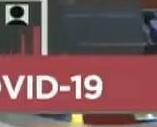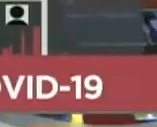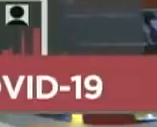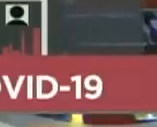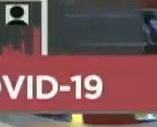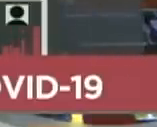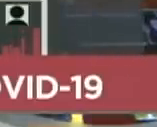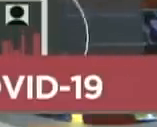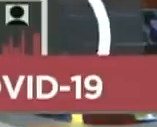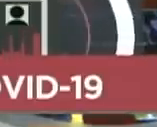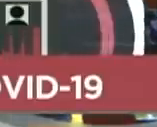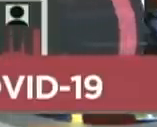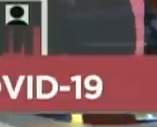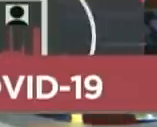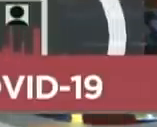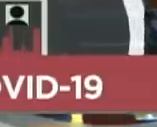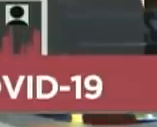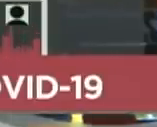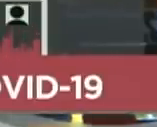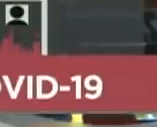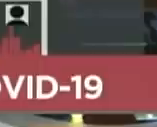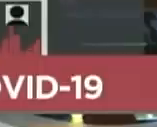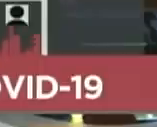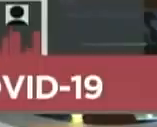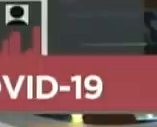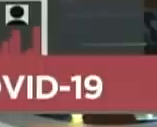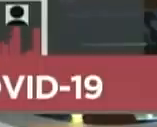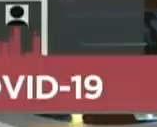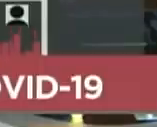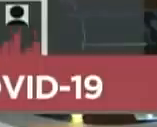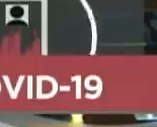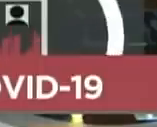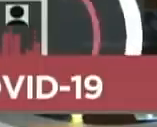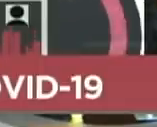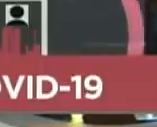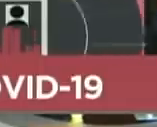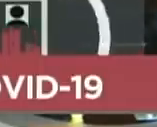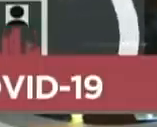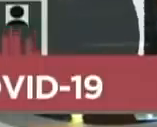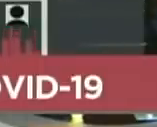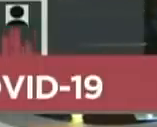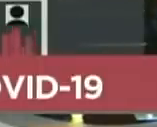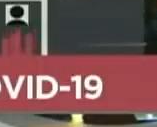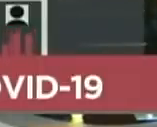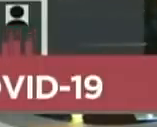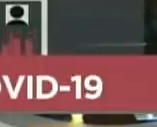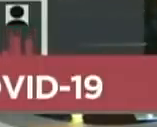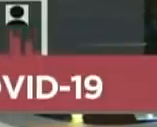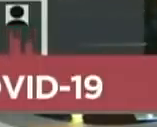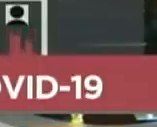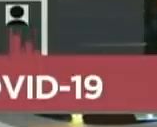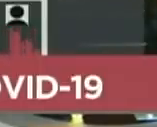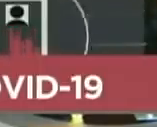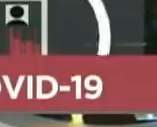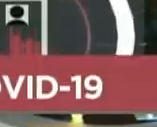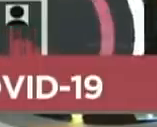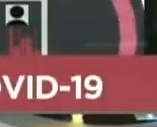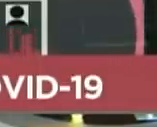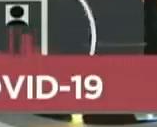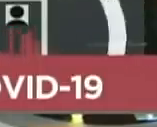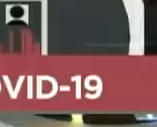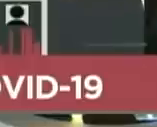en Venezuela de transmisión comunitaria. Y voy a dar referencia